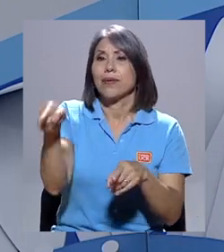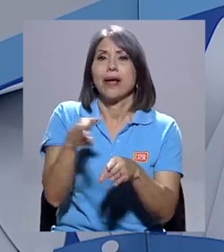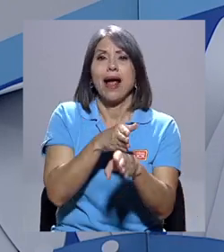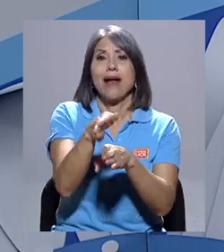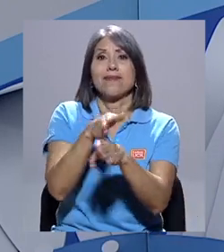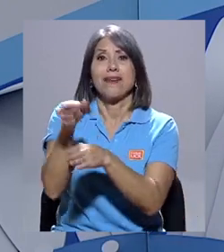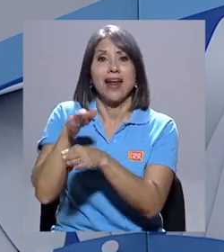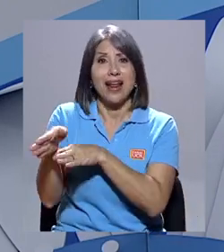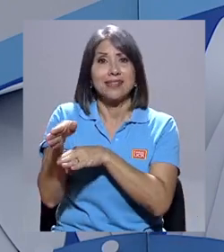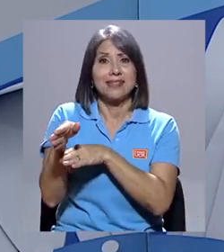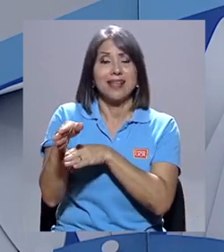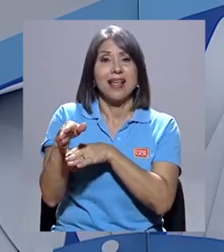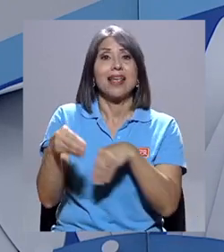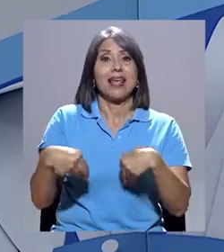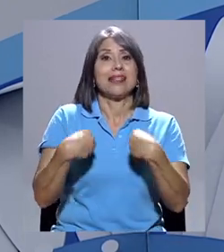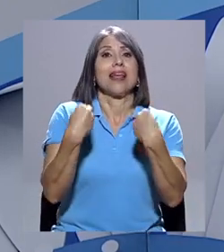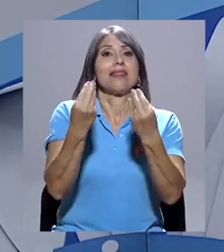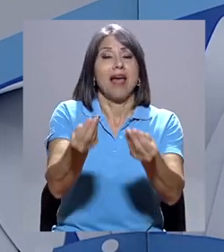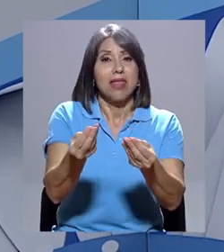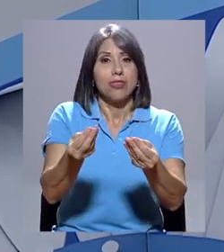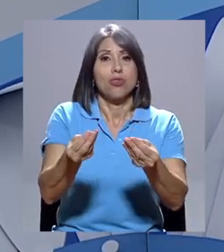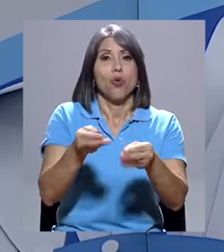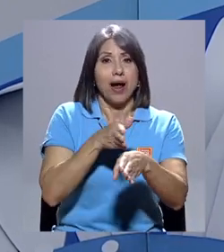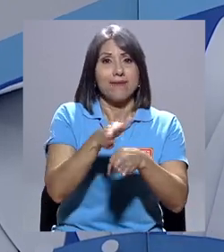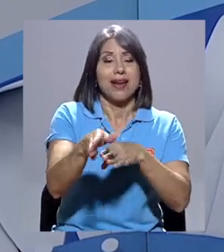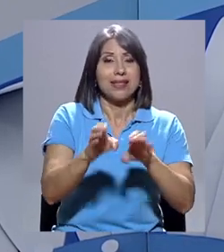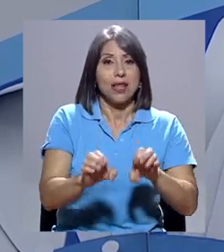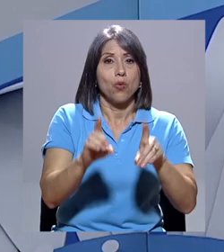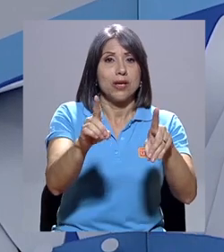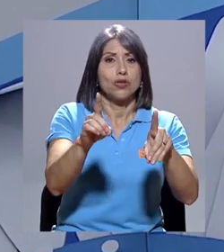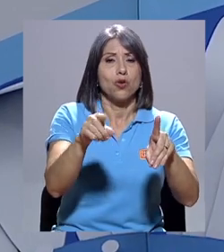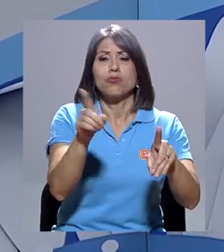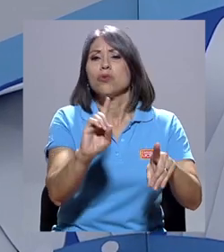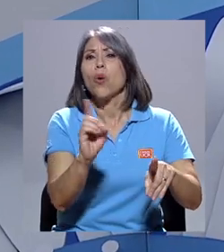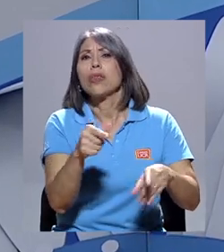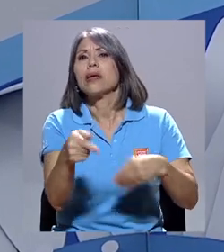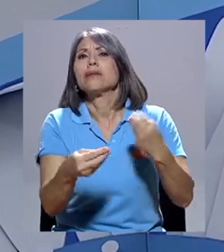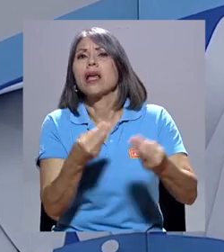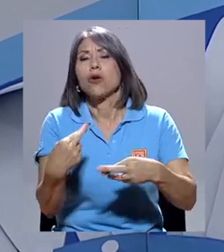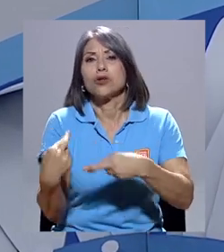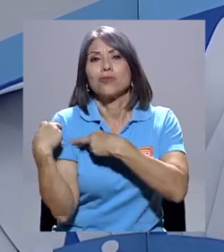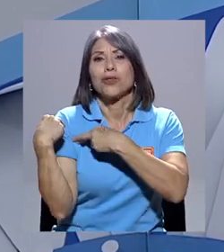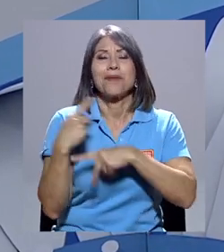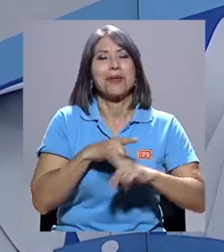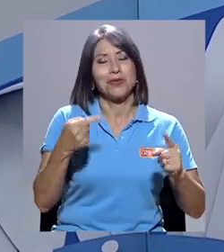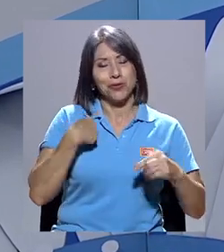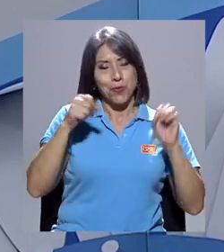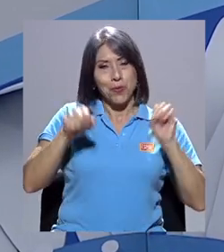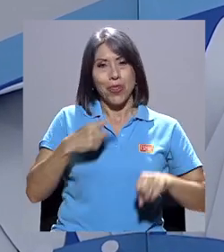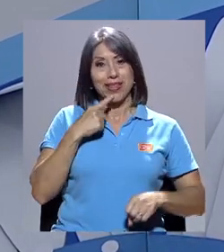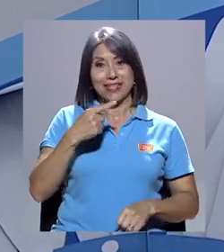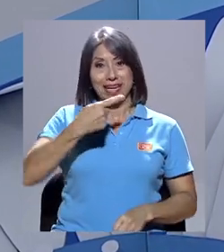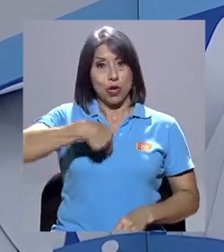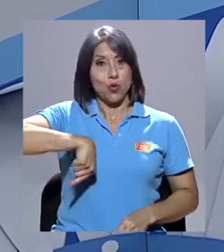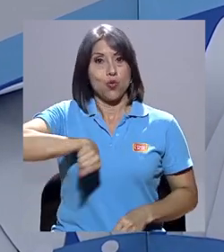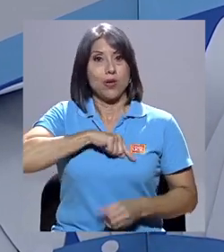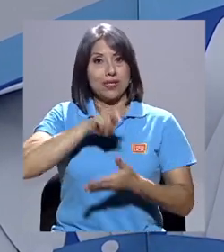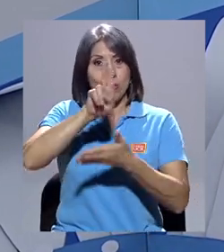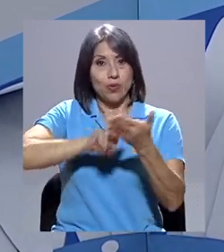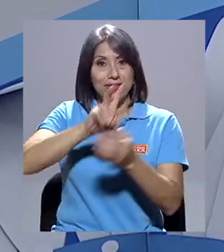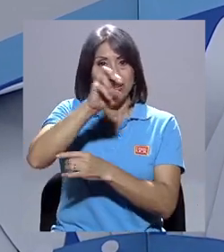estudio en el campo la educación y de dónde corresponden lo que yo sí le puedo decir a usted es que la universidad de costa rica en nuestra facultad educación